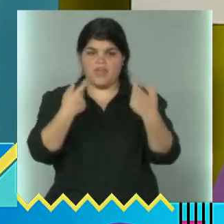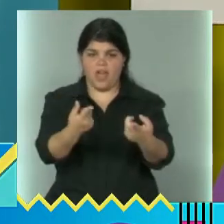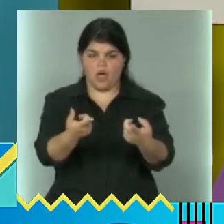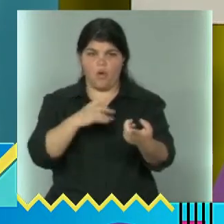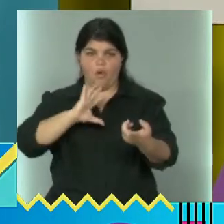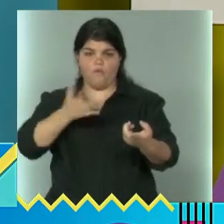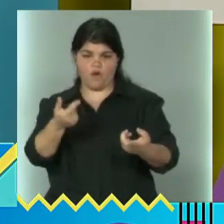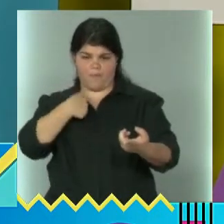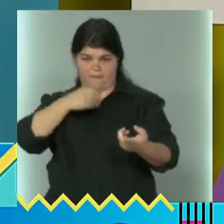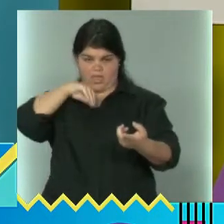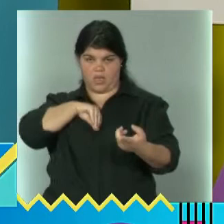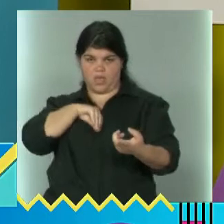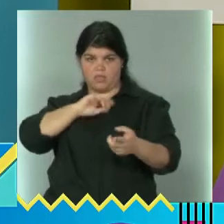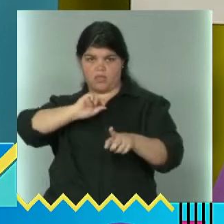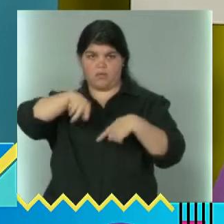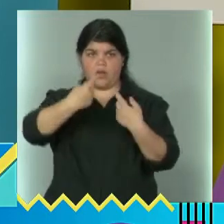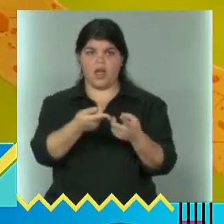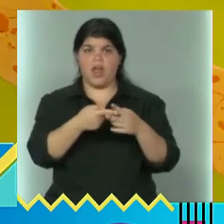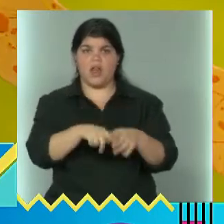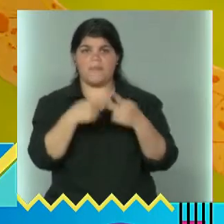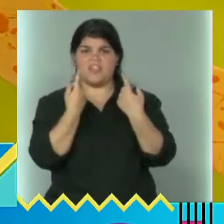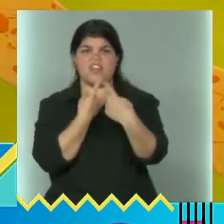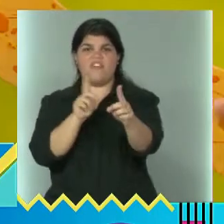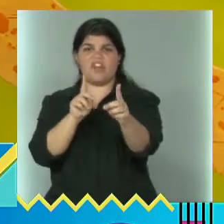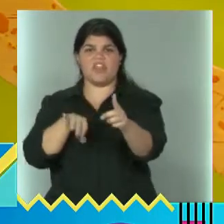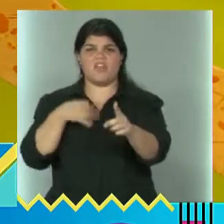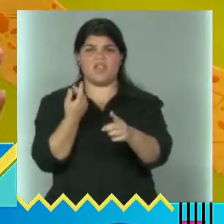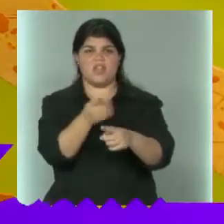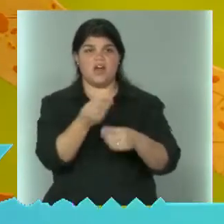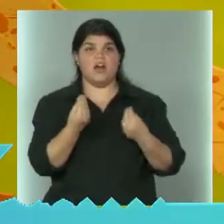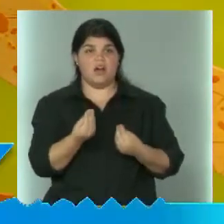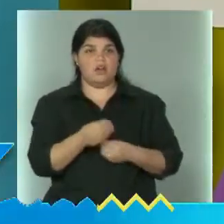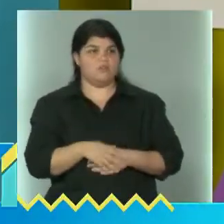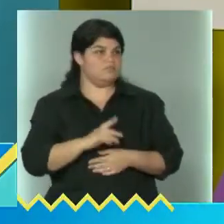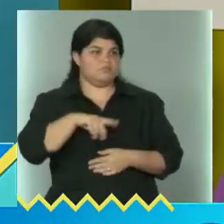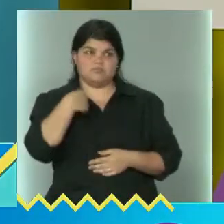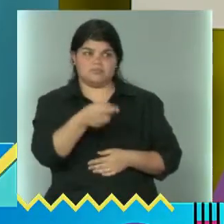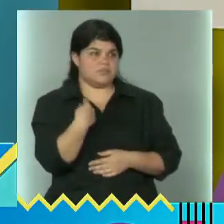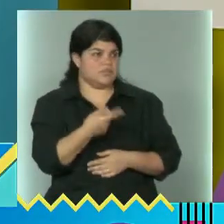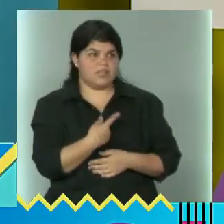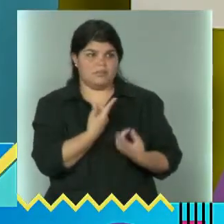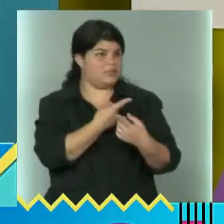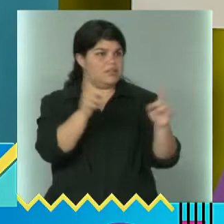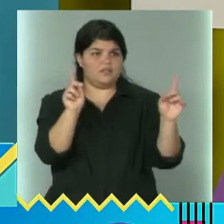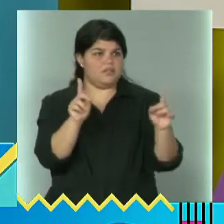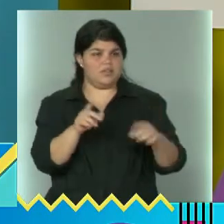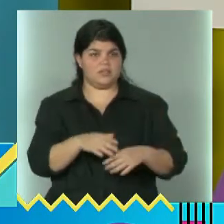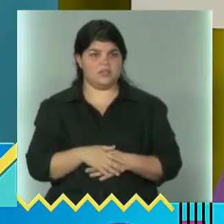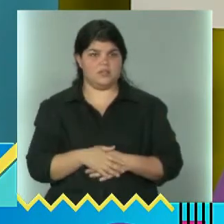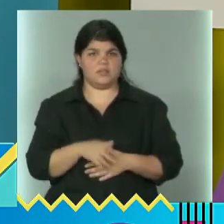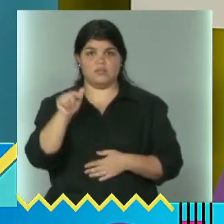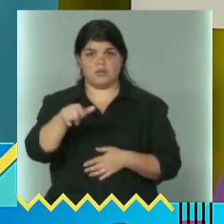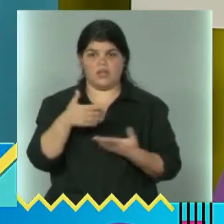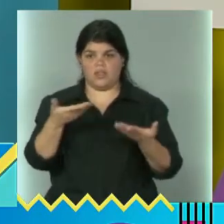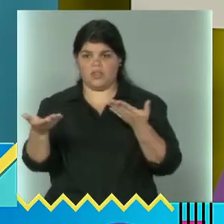realidad es totalmente distinta, ¿no? Es que va siempre, te diría 100% digo, o siempre, distinta. siempre es distinta. Entonces, sí. digo, ahí hay una cuestión